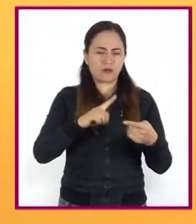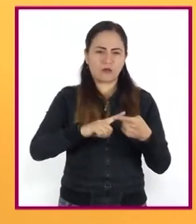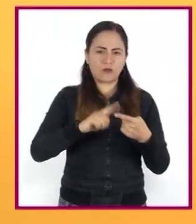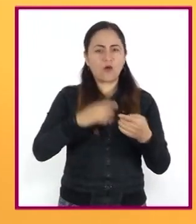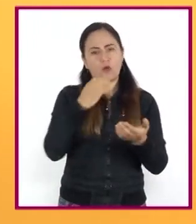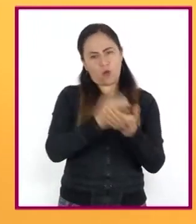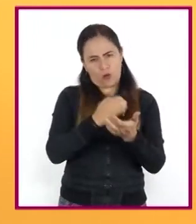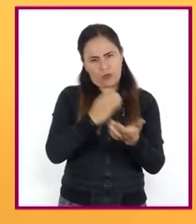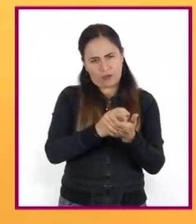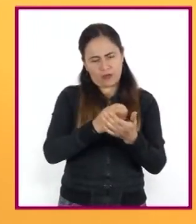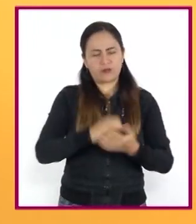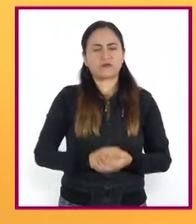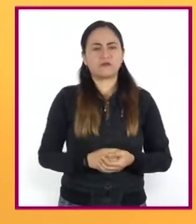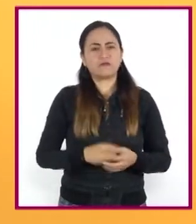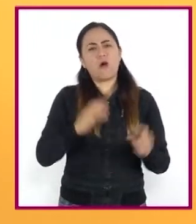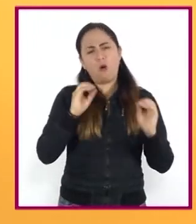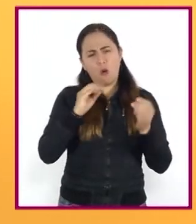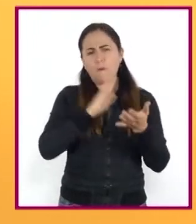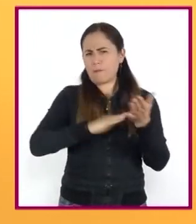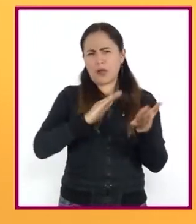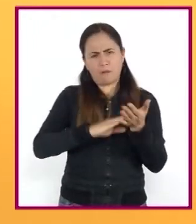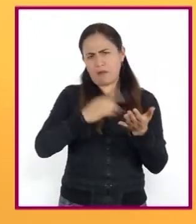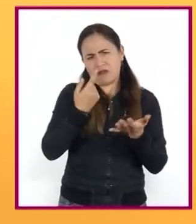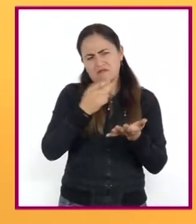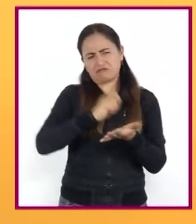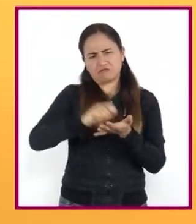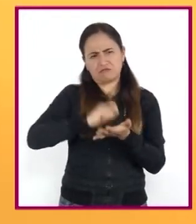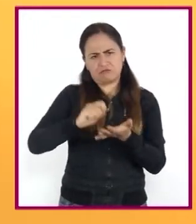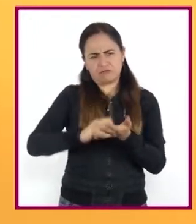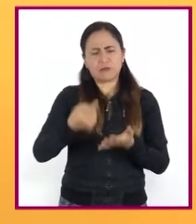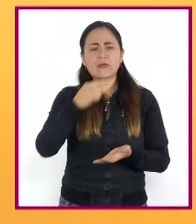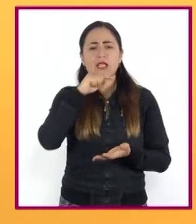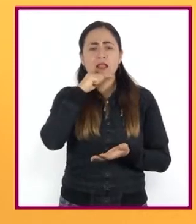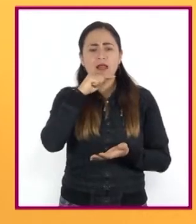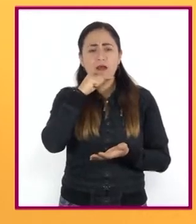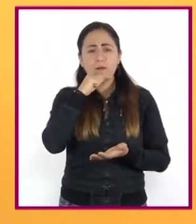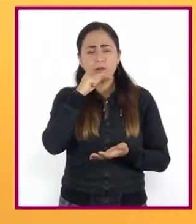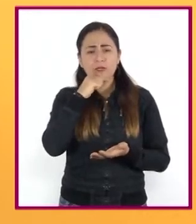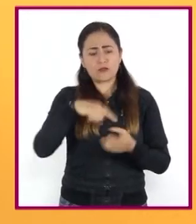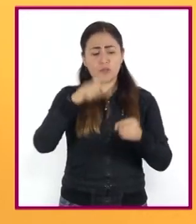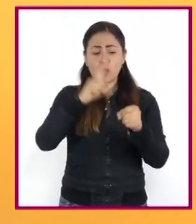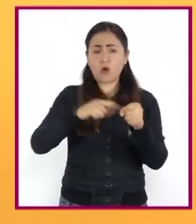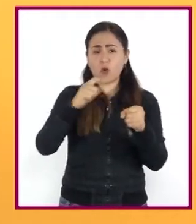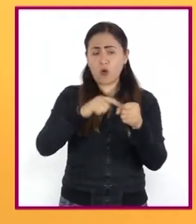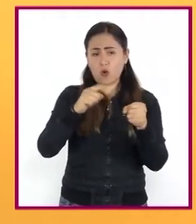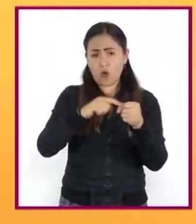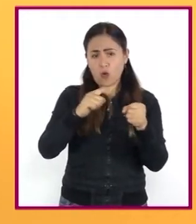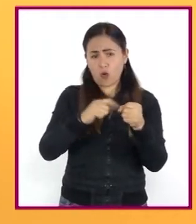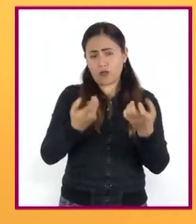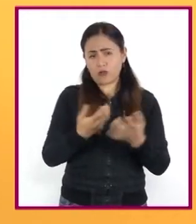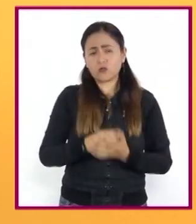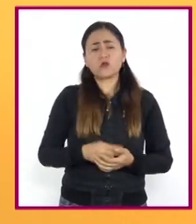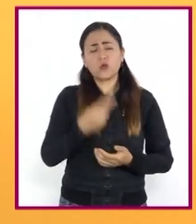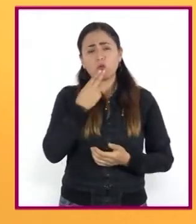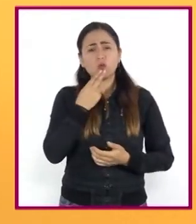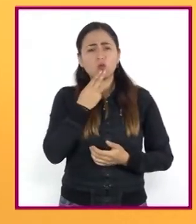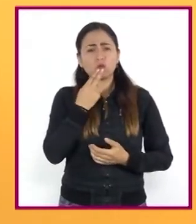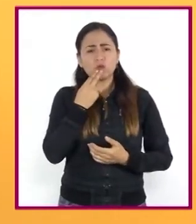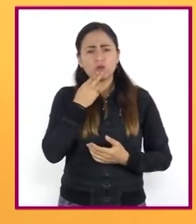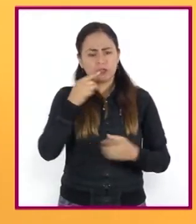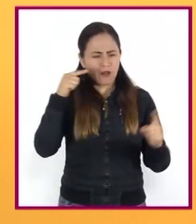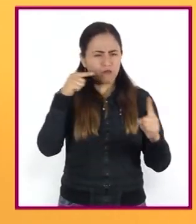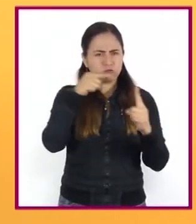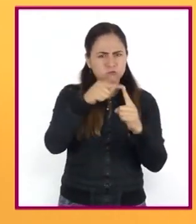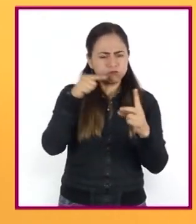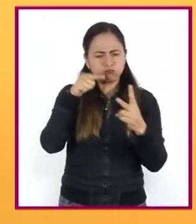de matemáticas o papel para escribir, lápiz, colores que pueden utilizar para